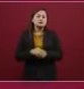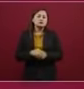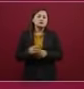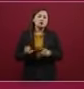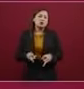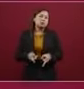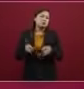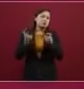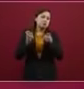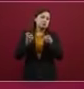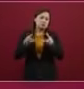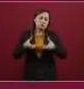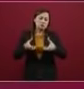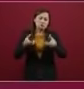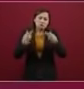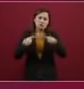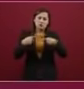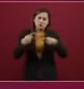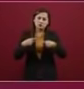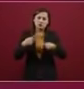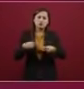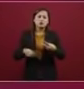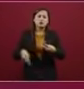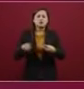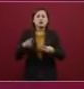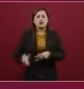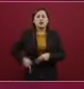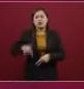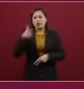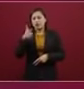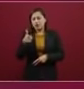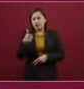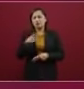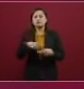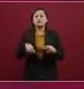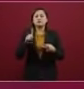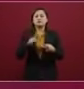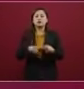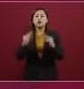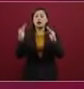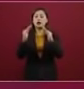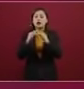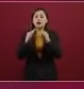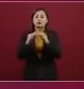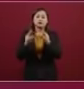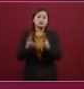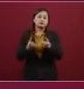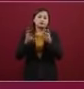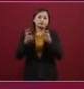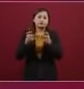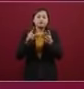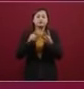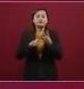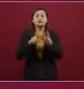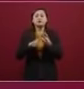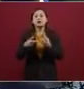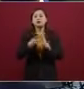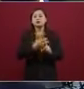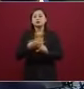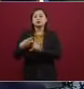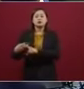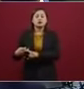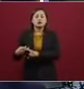a transeúntes, asalto armado a transeúntes, robo a casas habitación, secuestro, extorsión